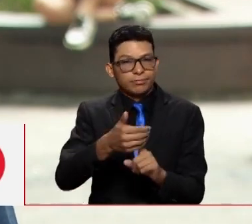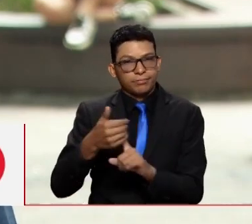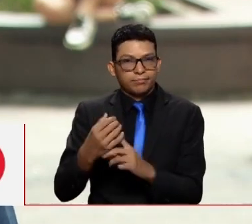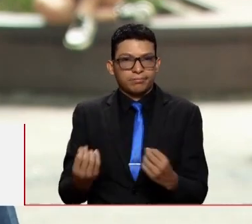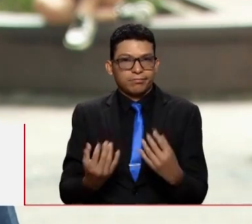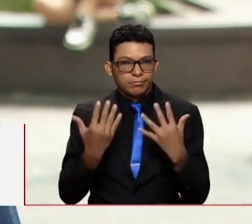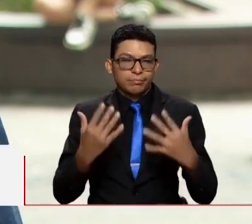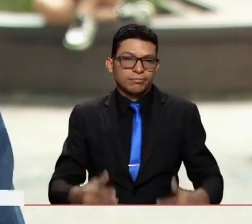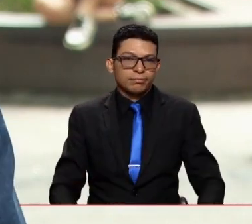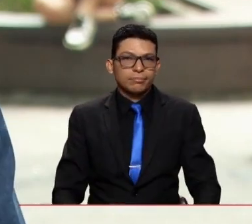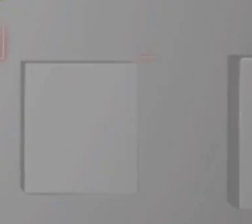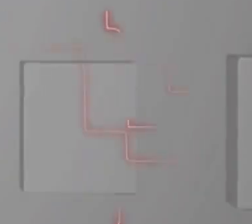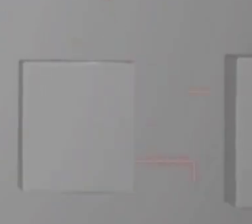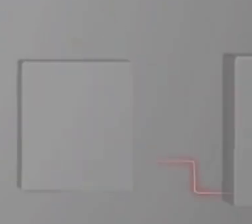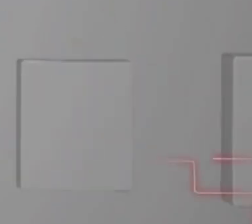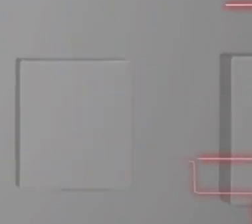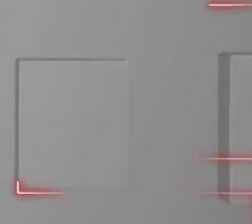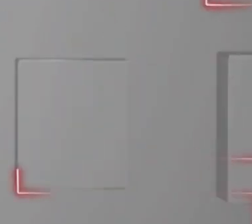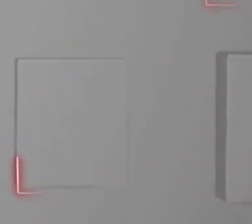vida.